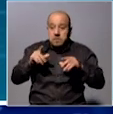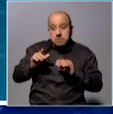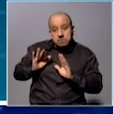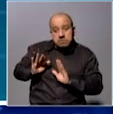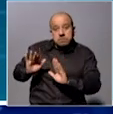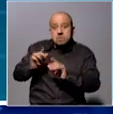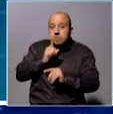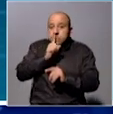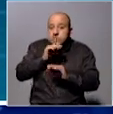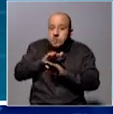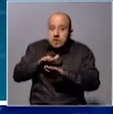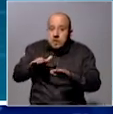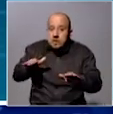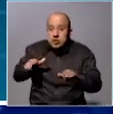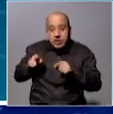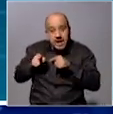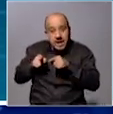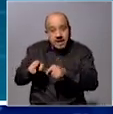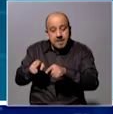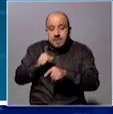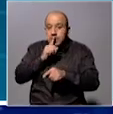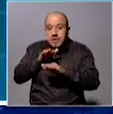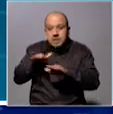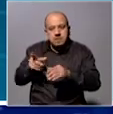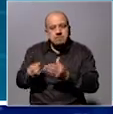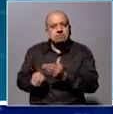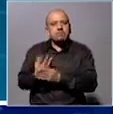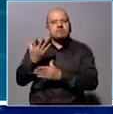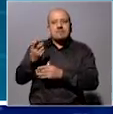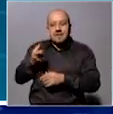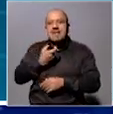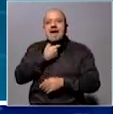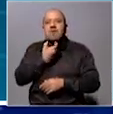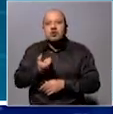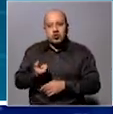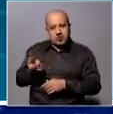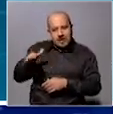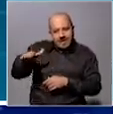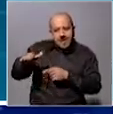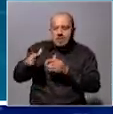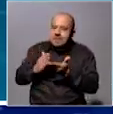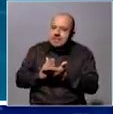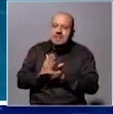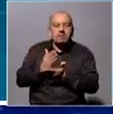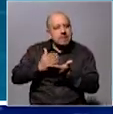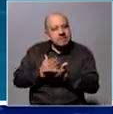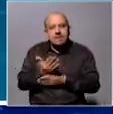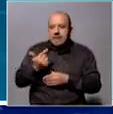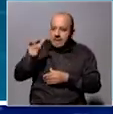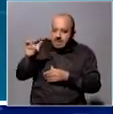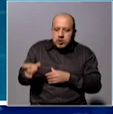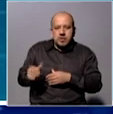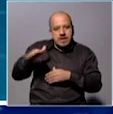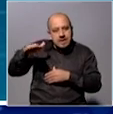el silencio y en ese silencio aparece la voz del niño. Siempre aparece. El niño es un ser